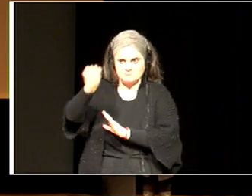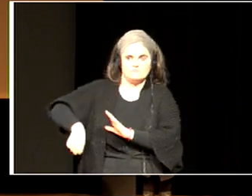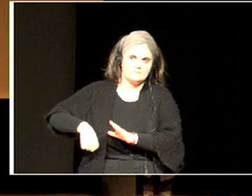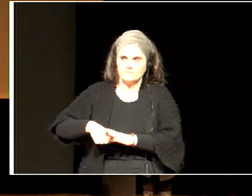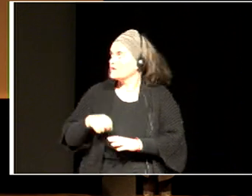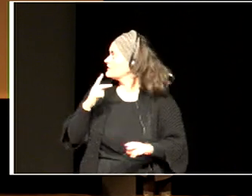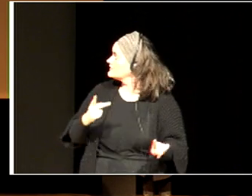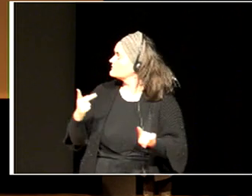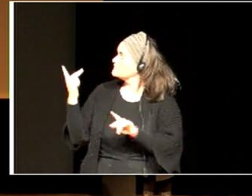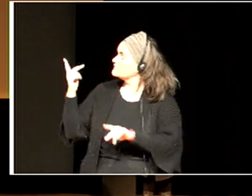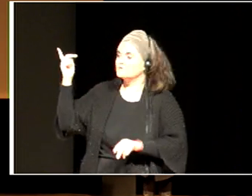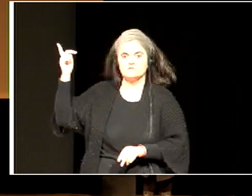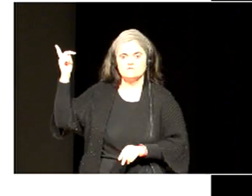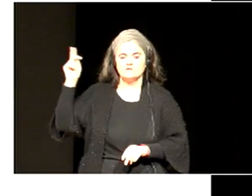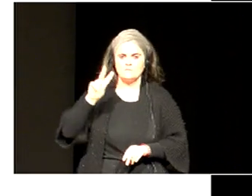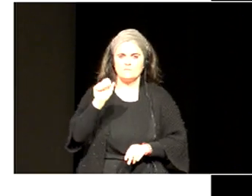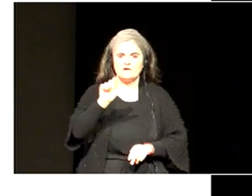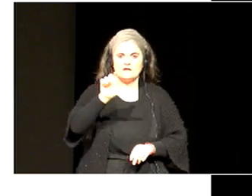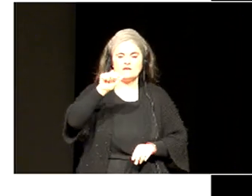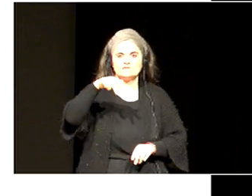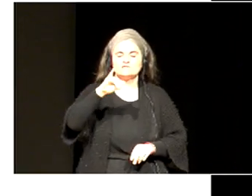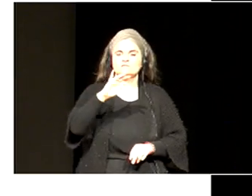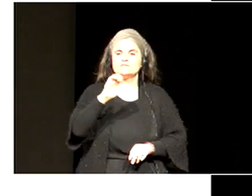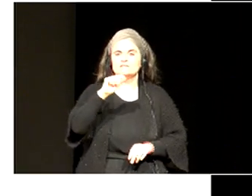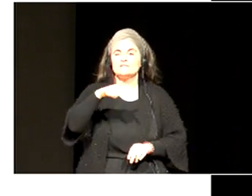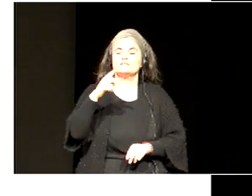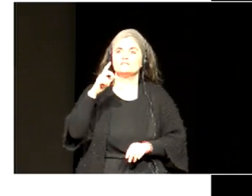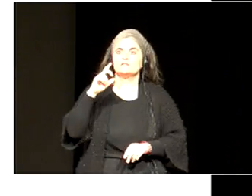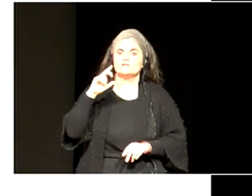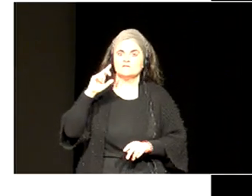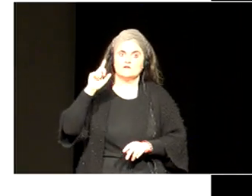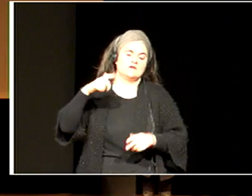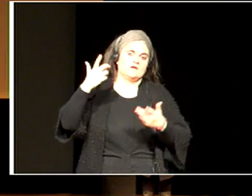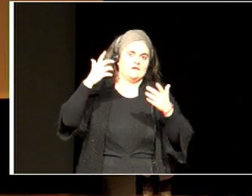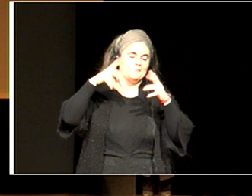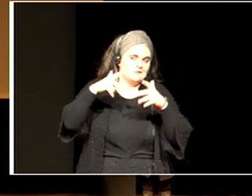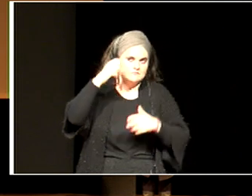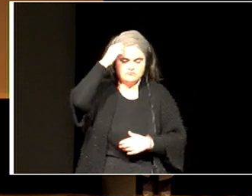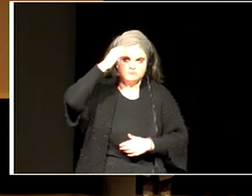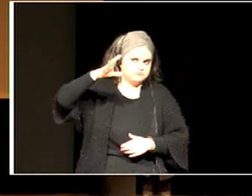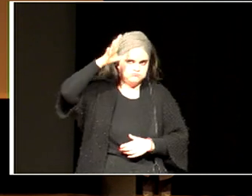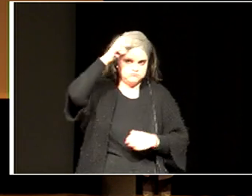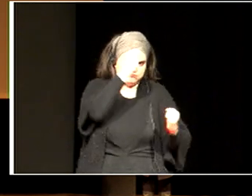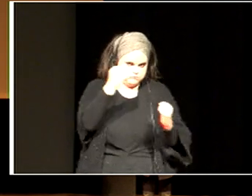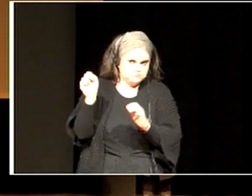valentina tereshkova no solamente astronauta sino matemática ingeniera una cabeza